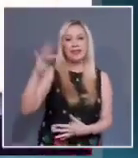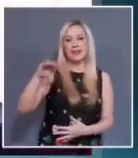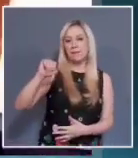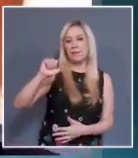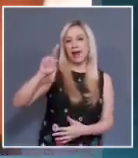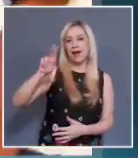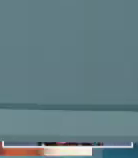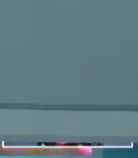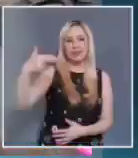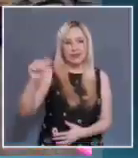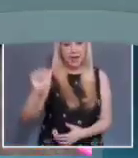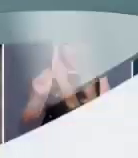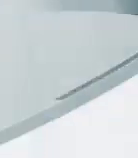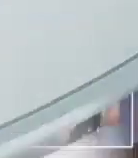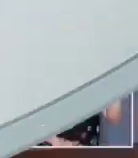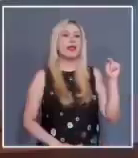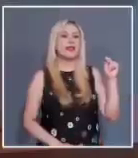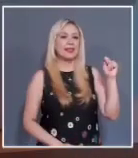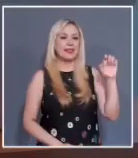Tepepan.